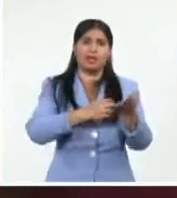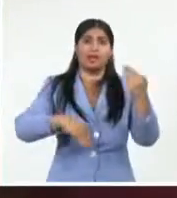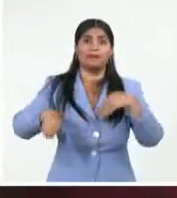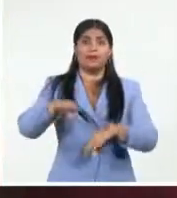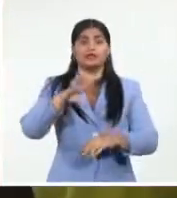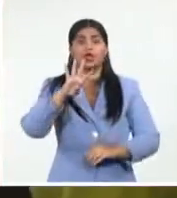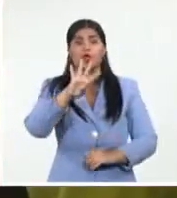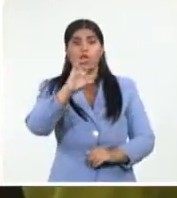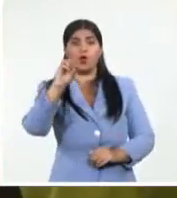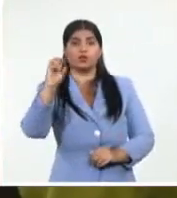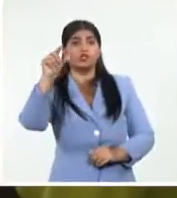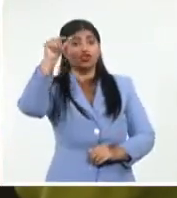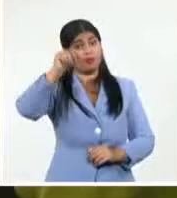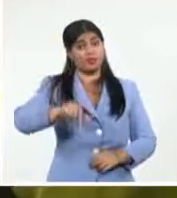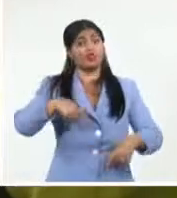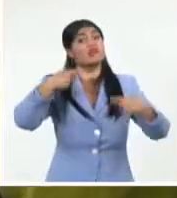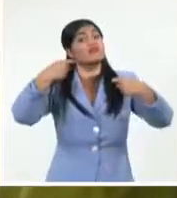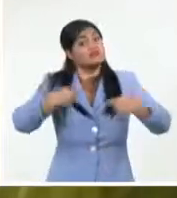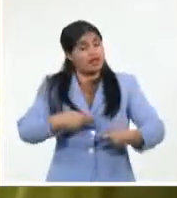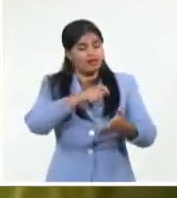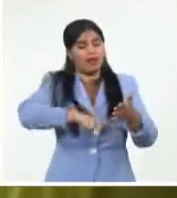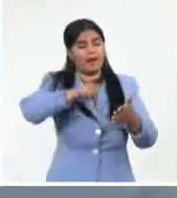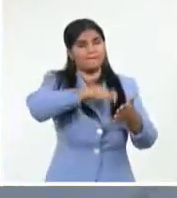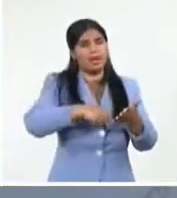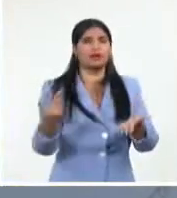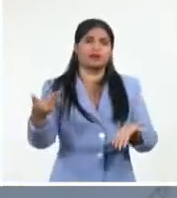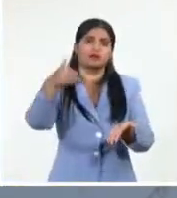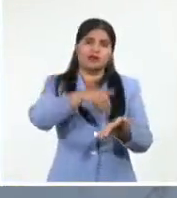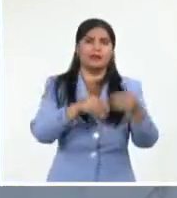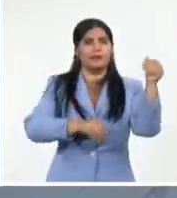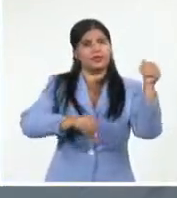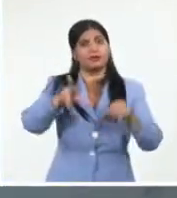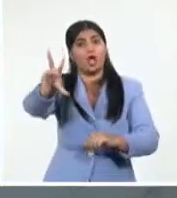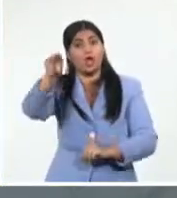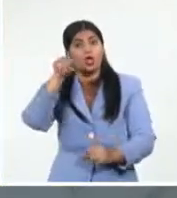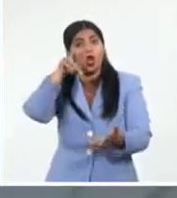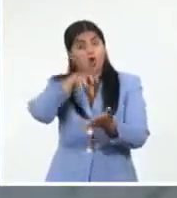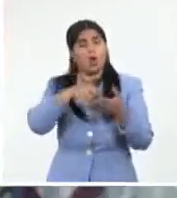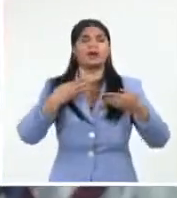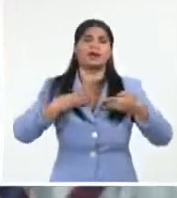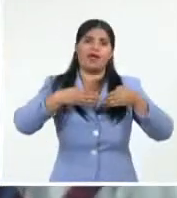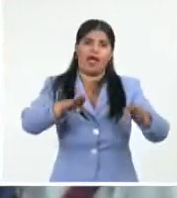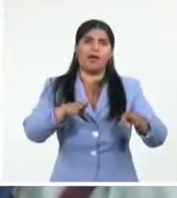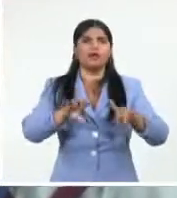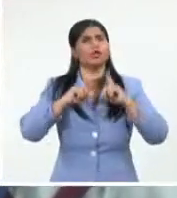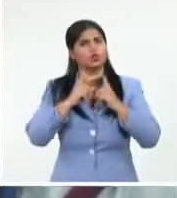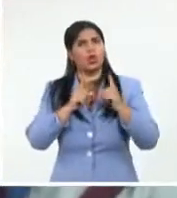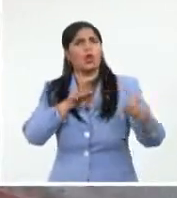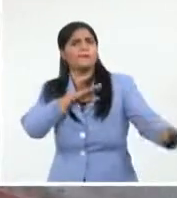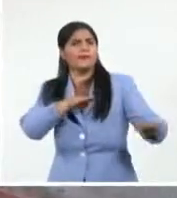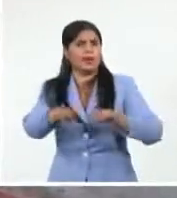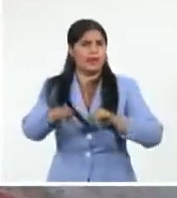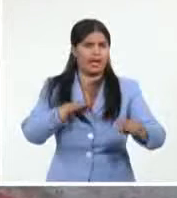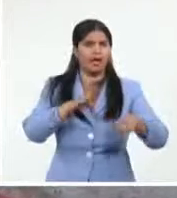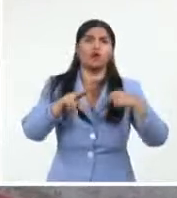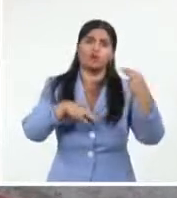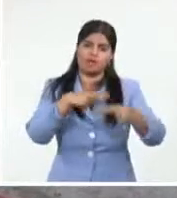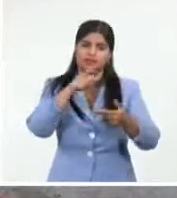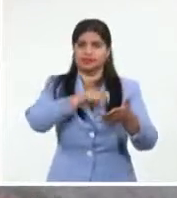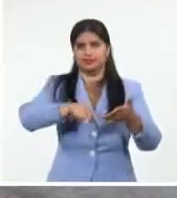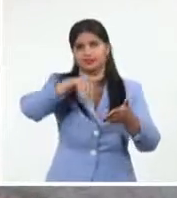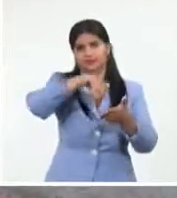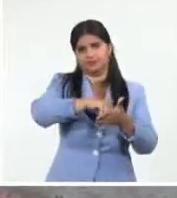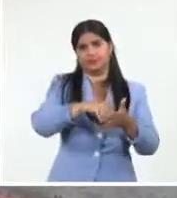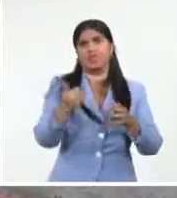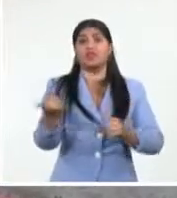400 electores deben participar en el sufragio en el nuevo local donde habilitaron las condiciones para acoger el ejercicio. Alrededor de